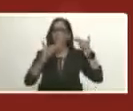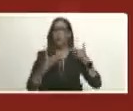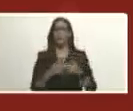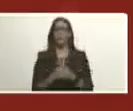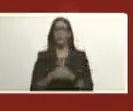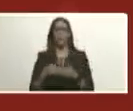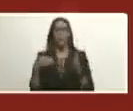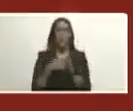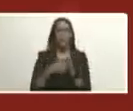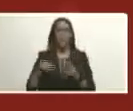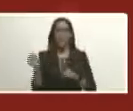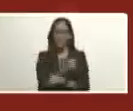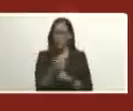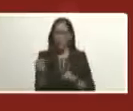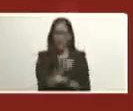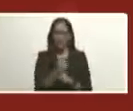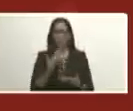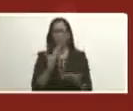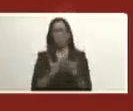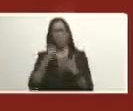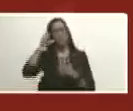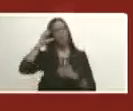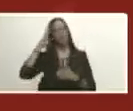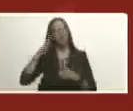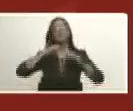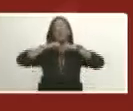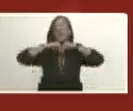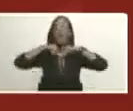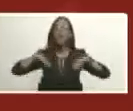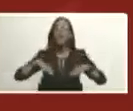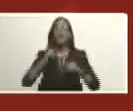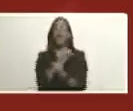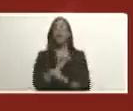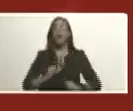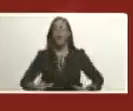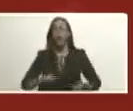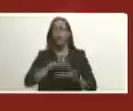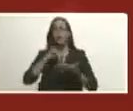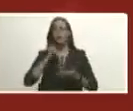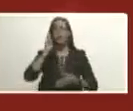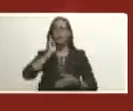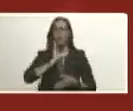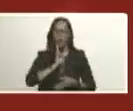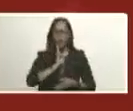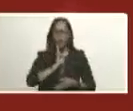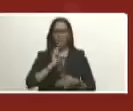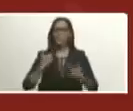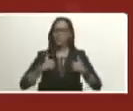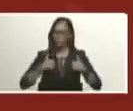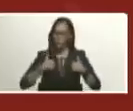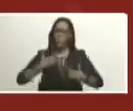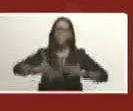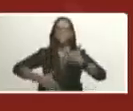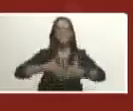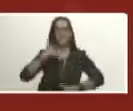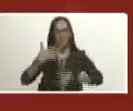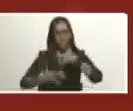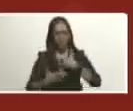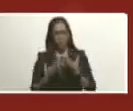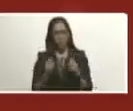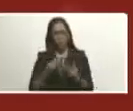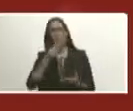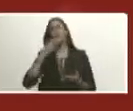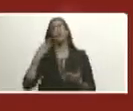violencia. Pido a Dios que bendiga a la Guardia Nacional Bolivariana. Yo me siento muy